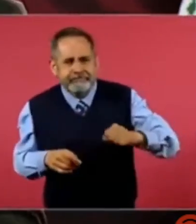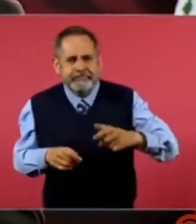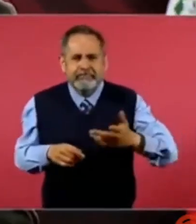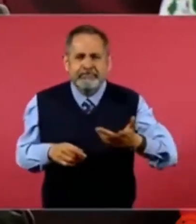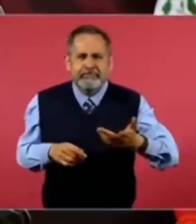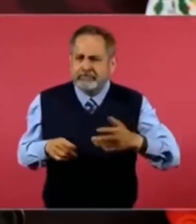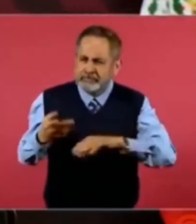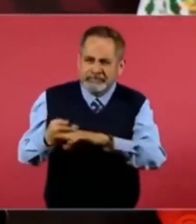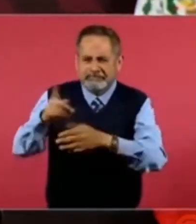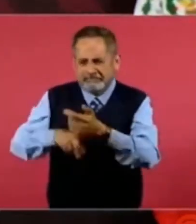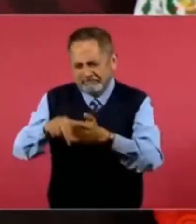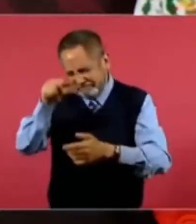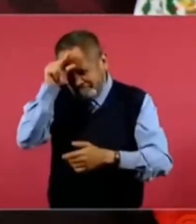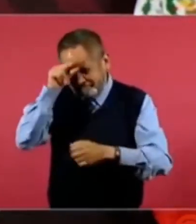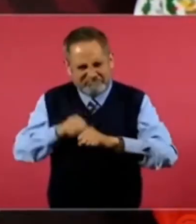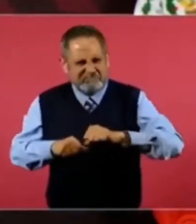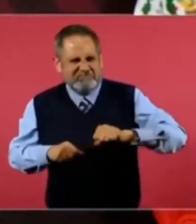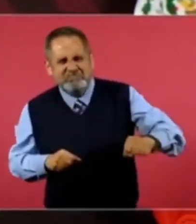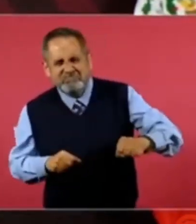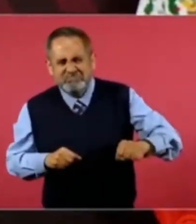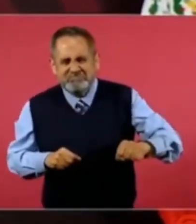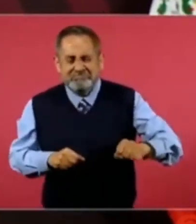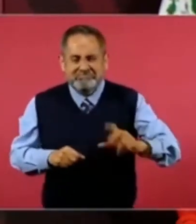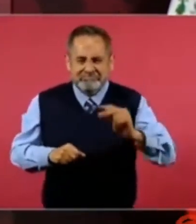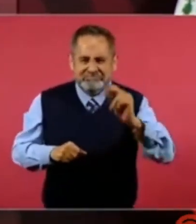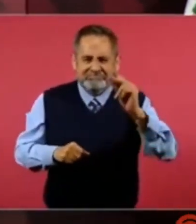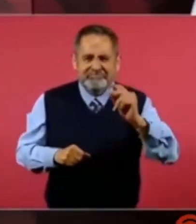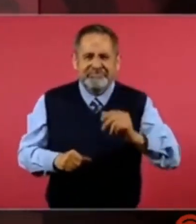muy inteligentes.